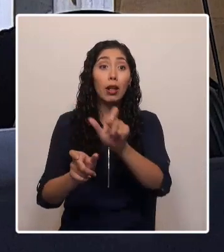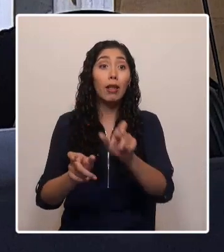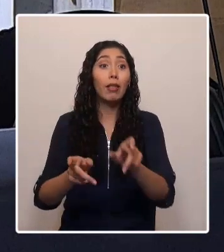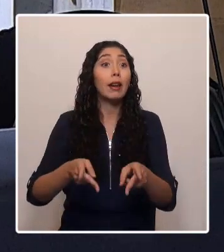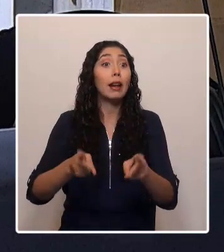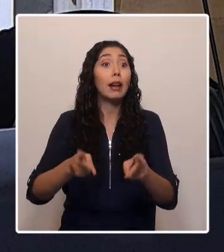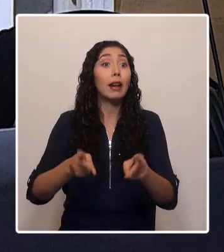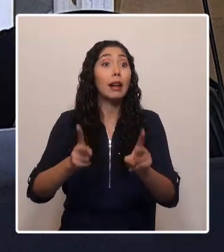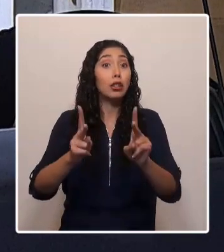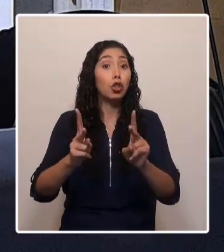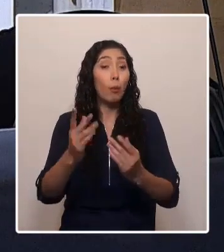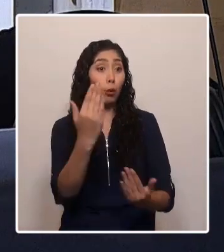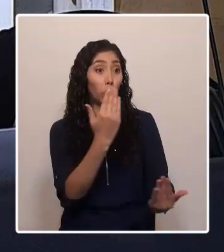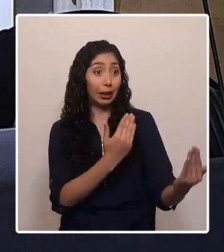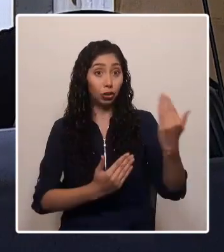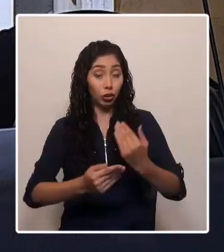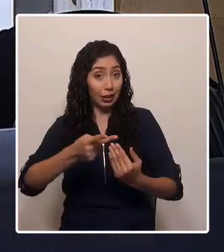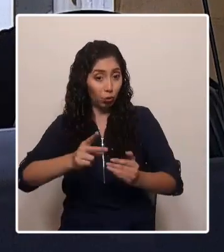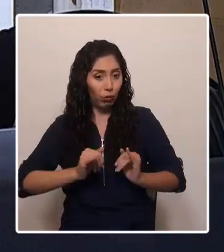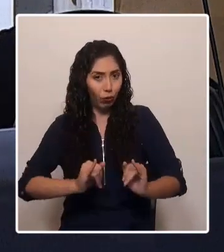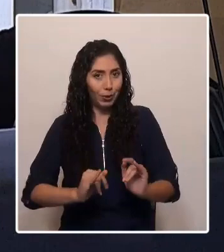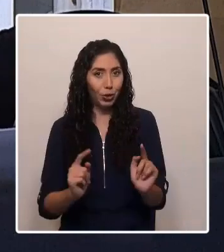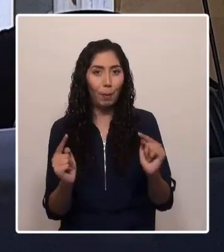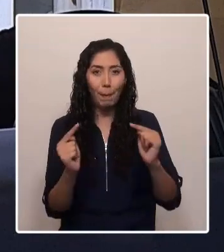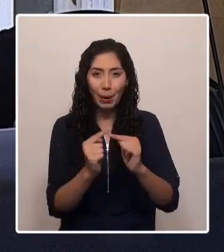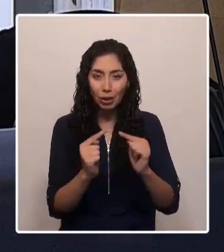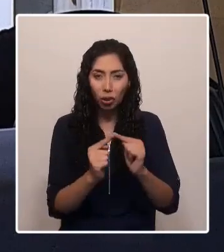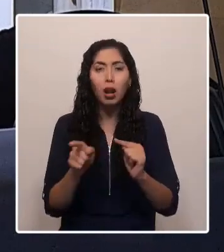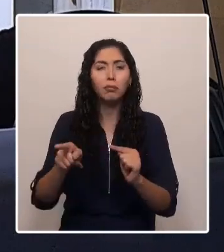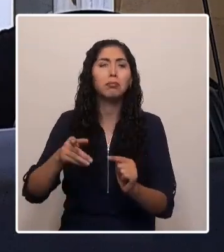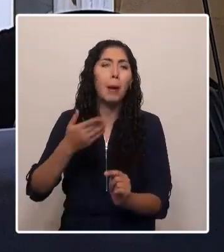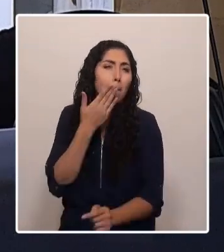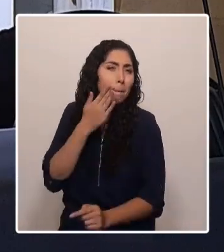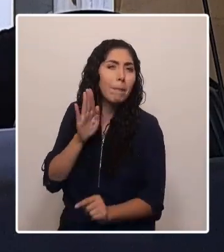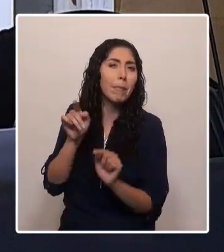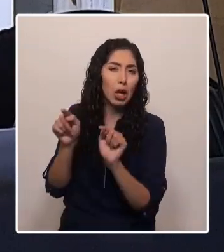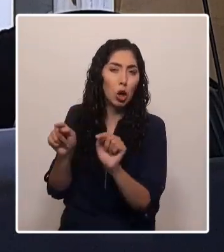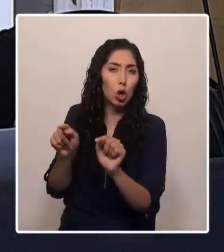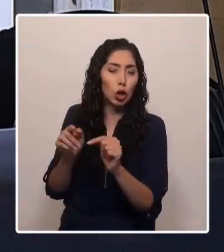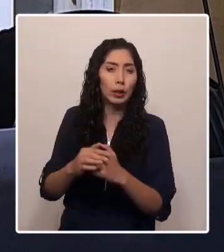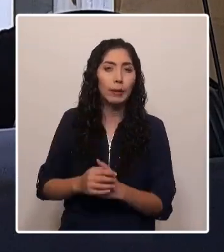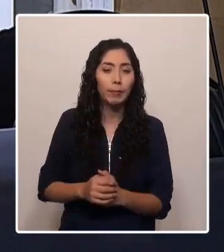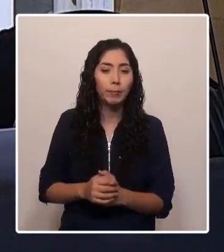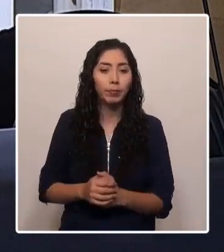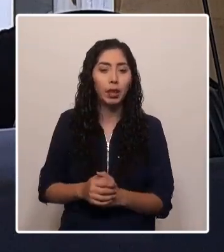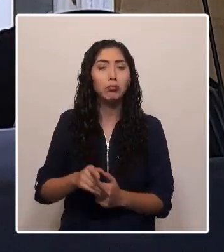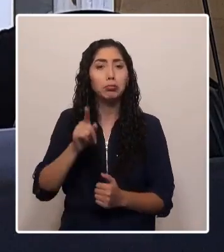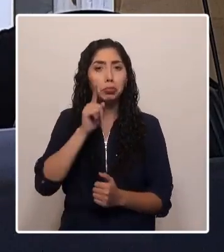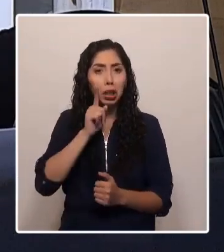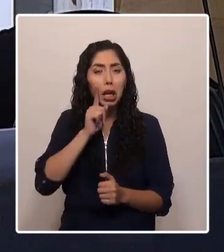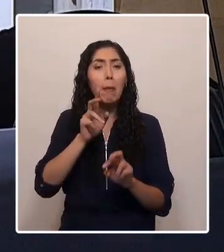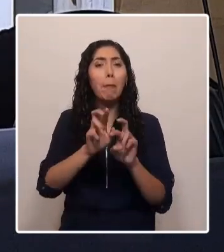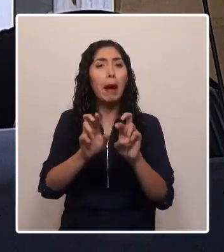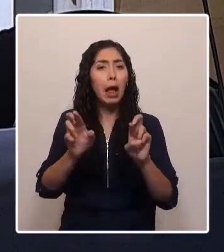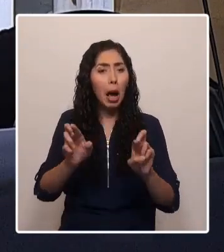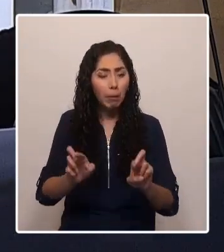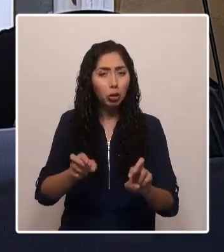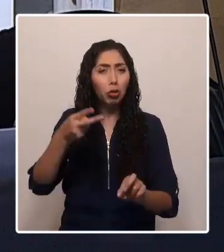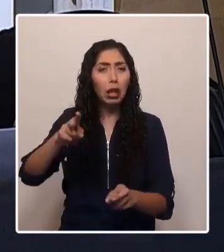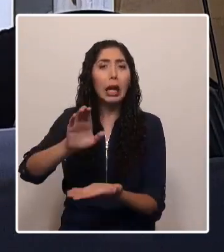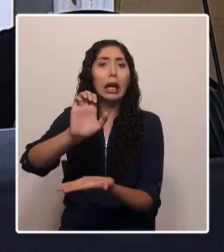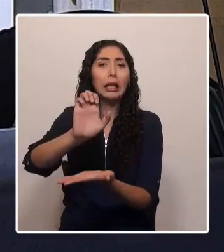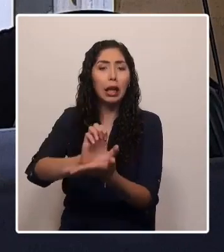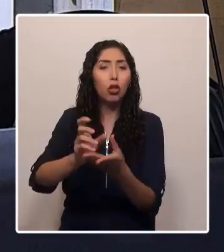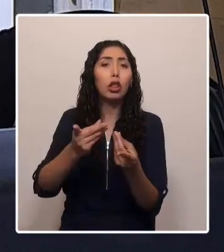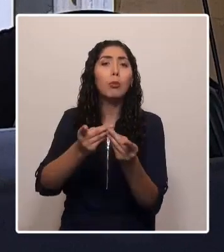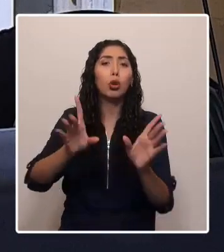de sus datos personales, es más adecuada y corresponde a parámetros propios de un Estado democrático de derecho en